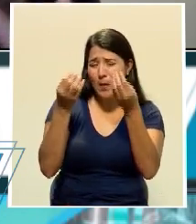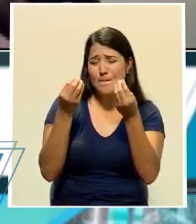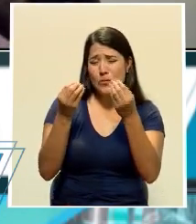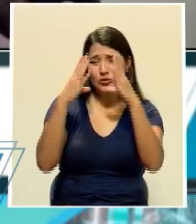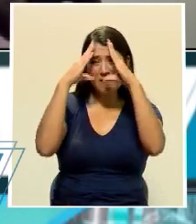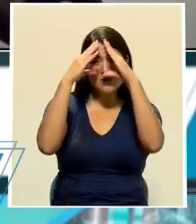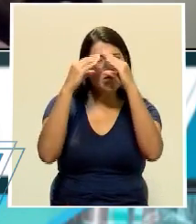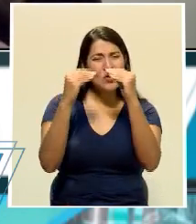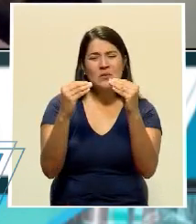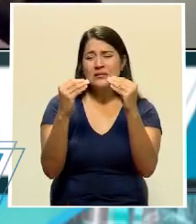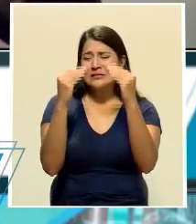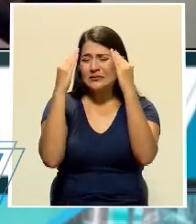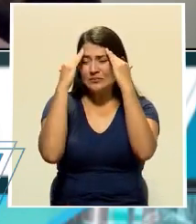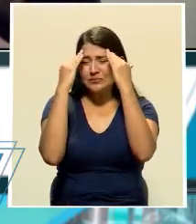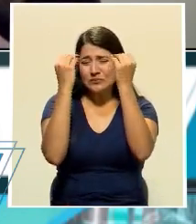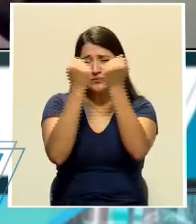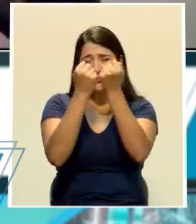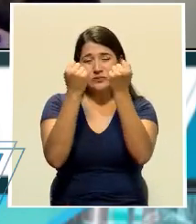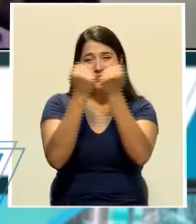por tanta,